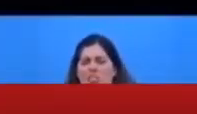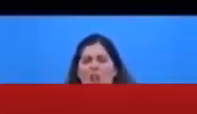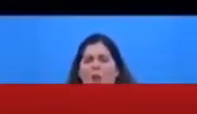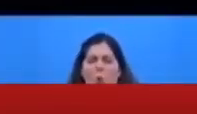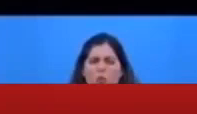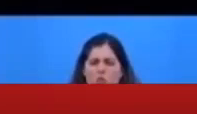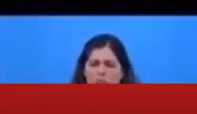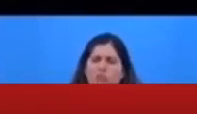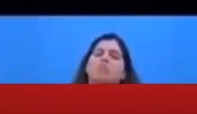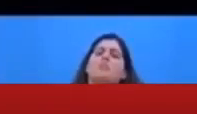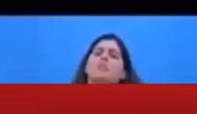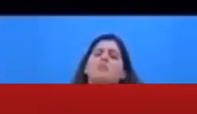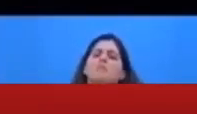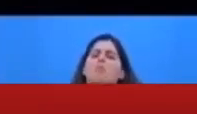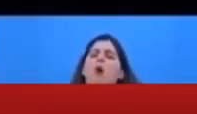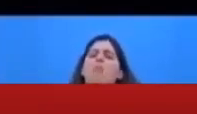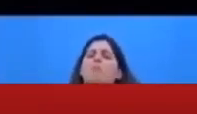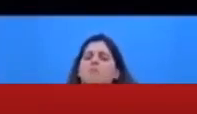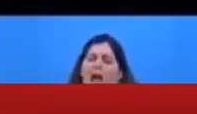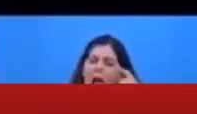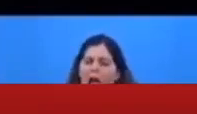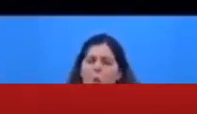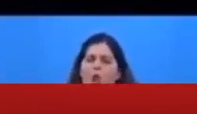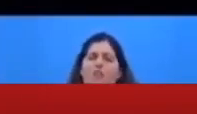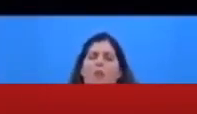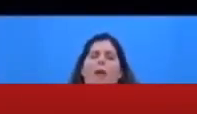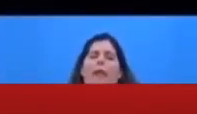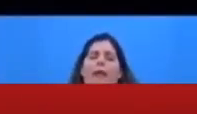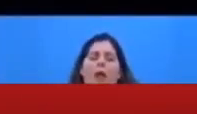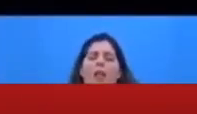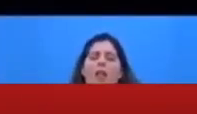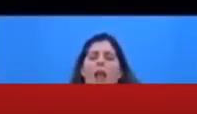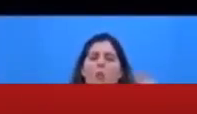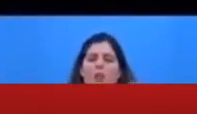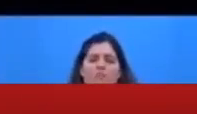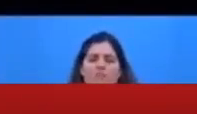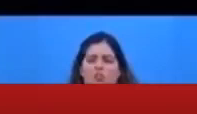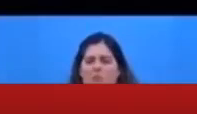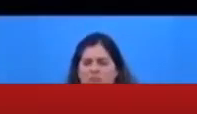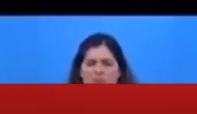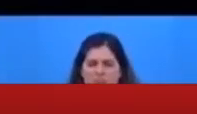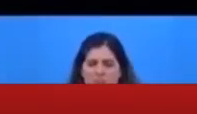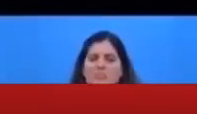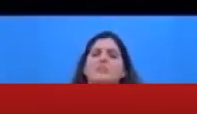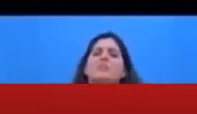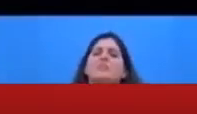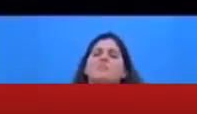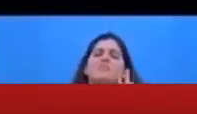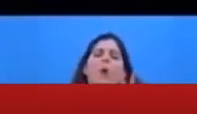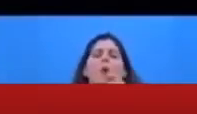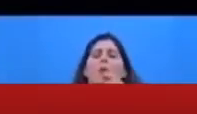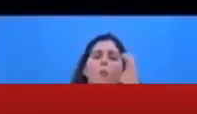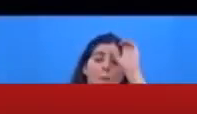recursos. Es un pacto de saqueo de nuestros bienes naturales. Esto lo vemos, por ejemplo, en la